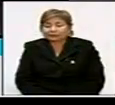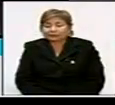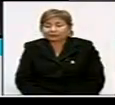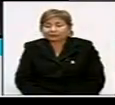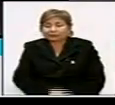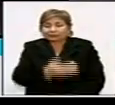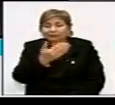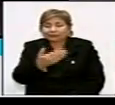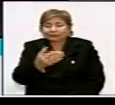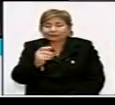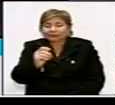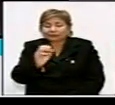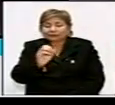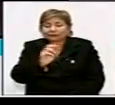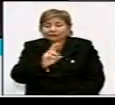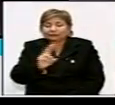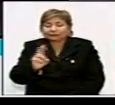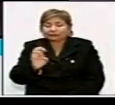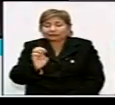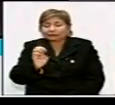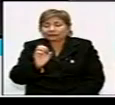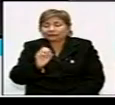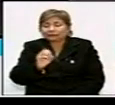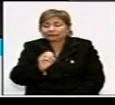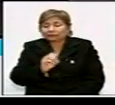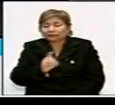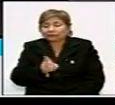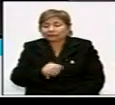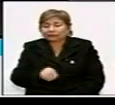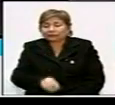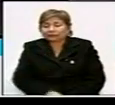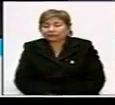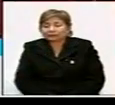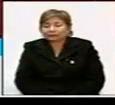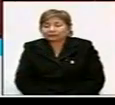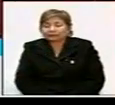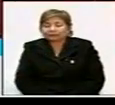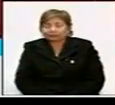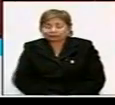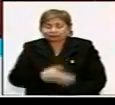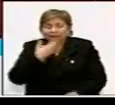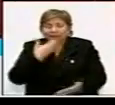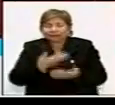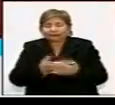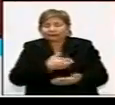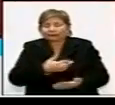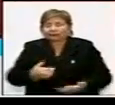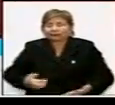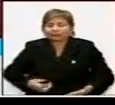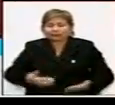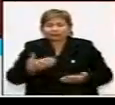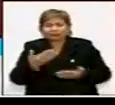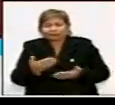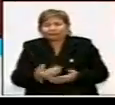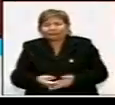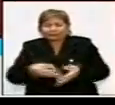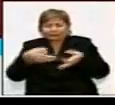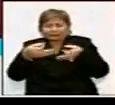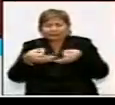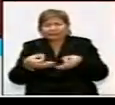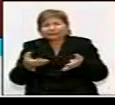como recita torres y la palabra para ser presidente presidente en